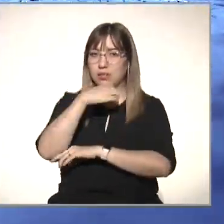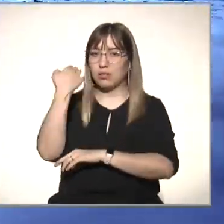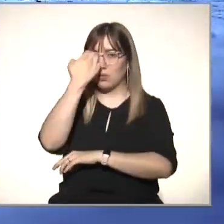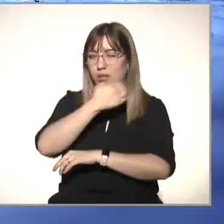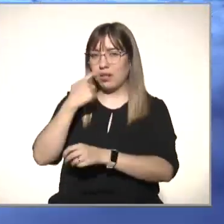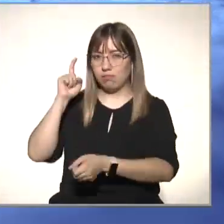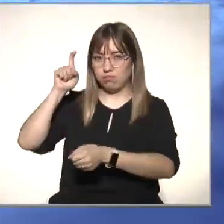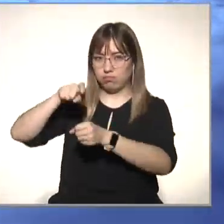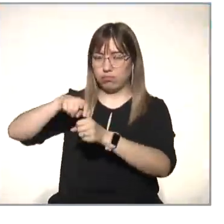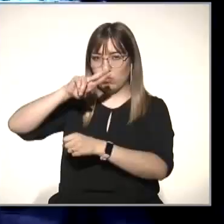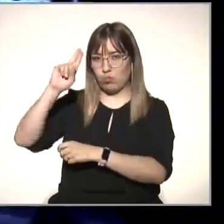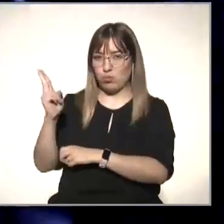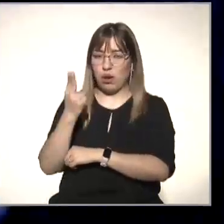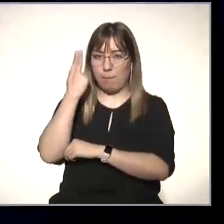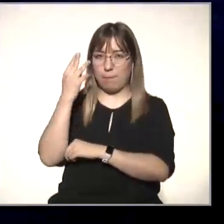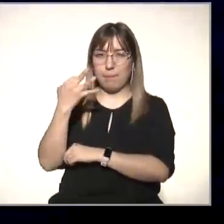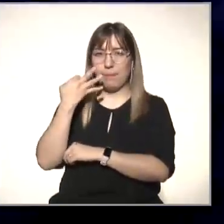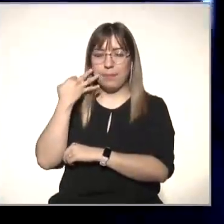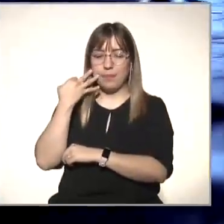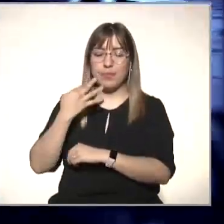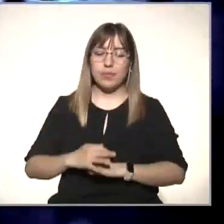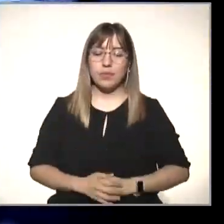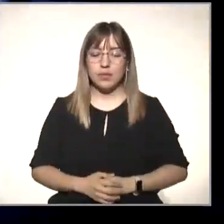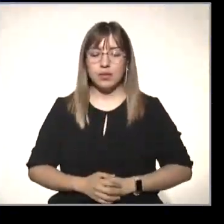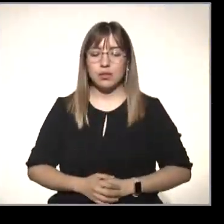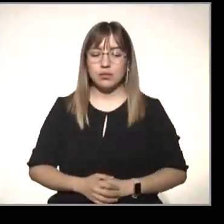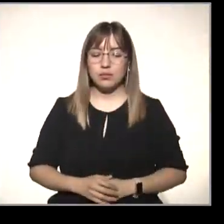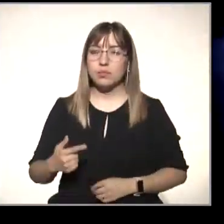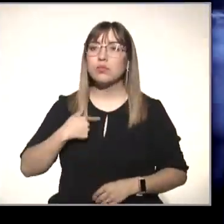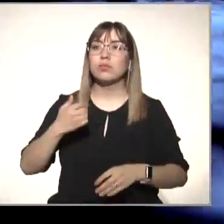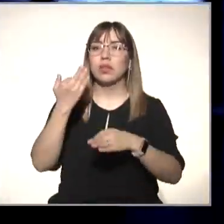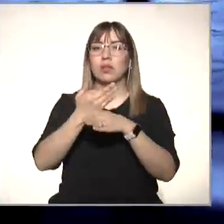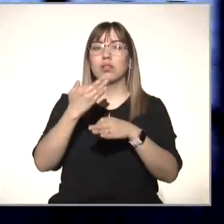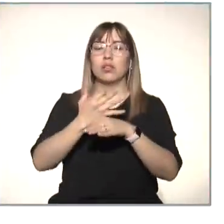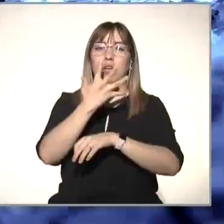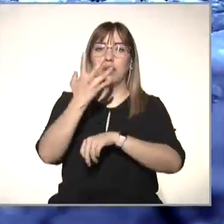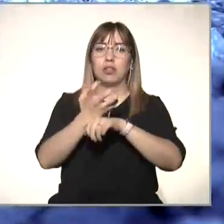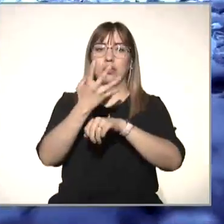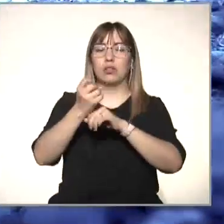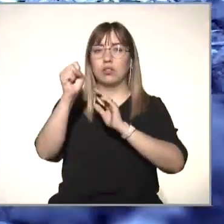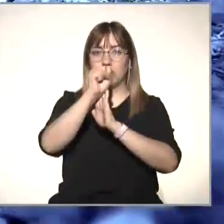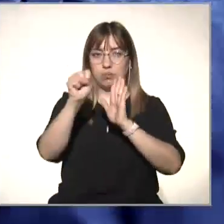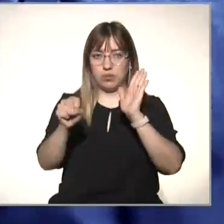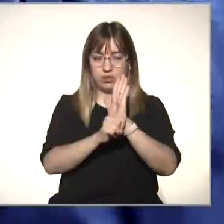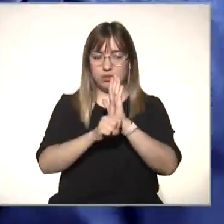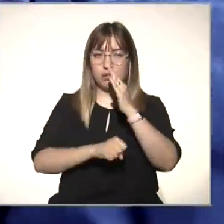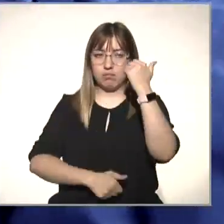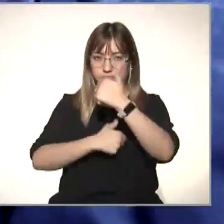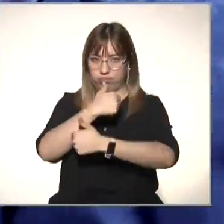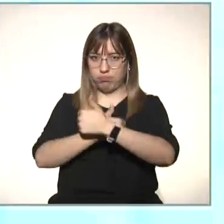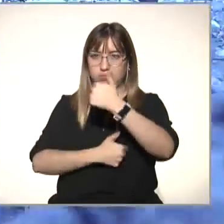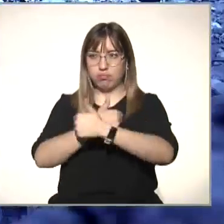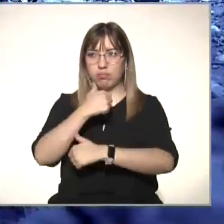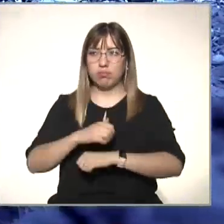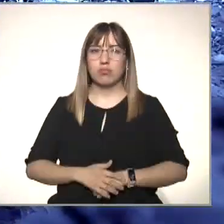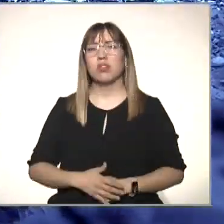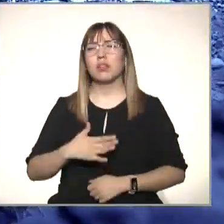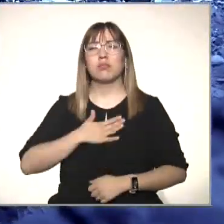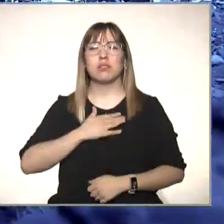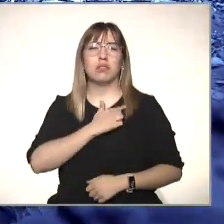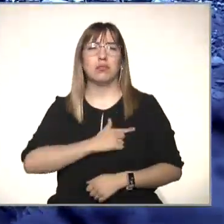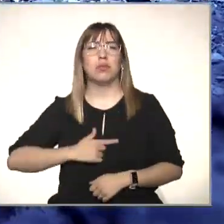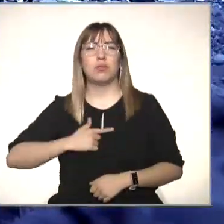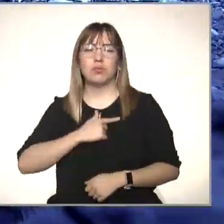UNAM y bueno, voy en 5º semestre de la carrera. Mis gustos no los defino